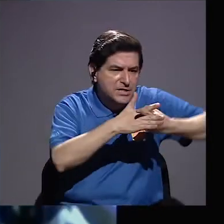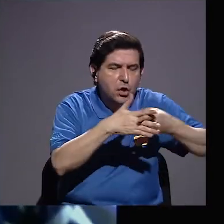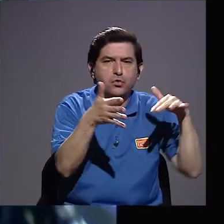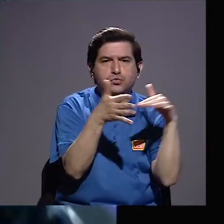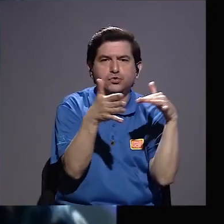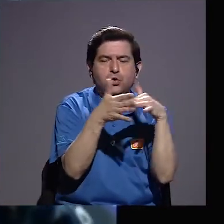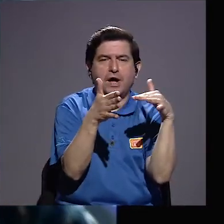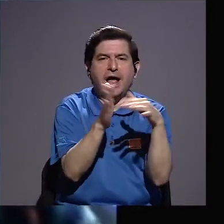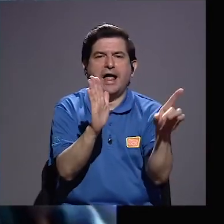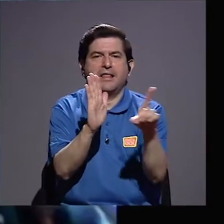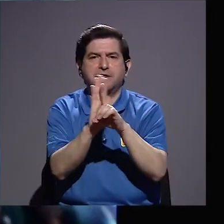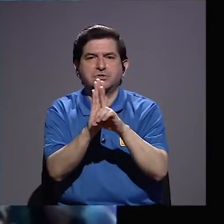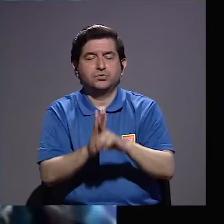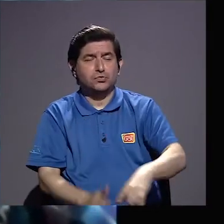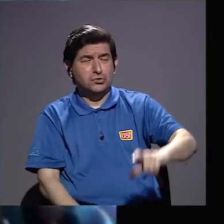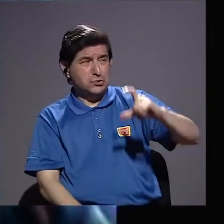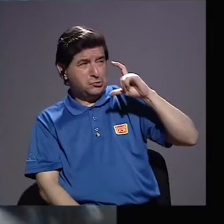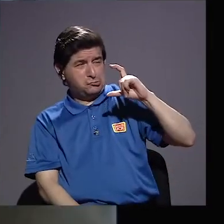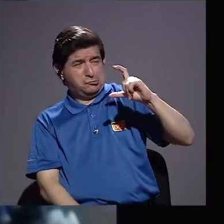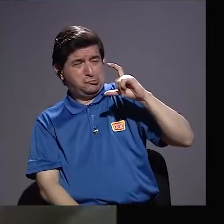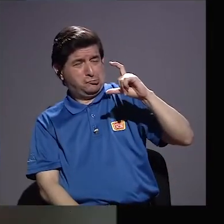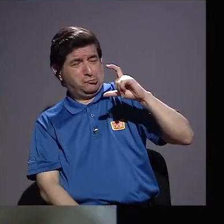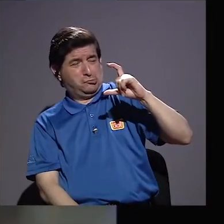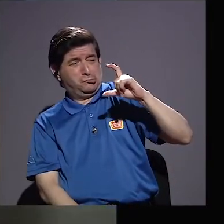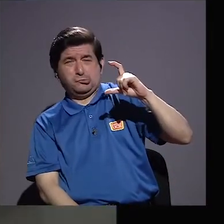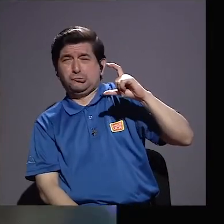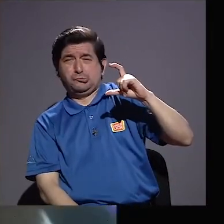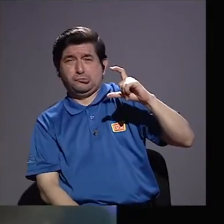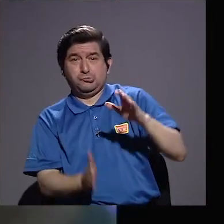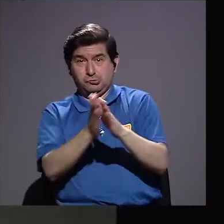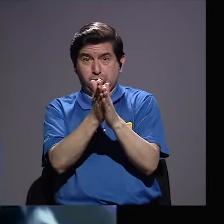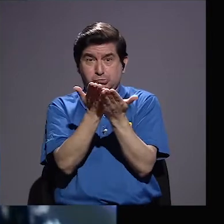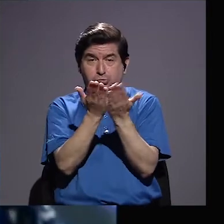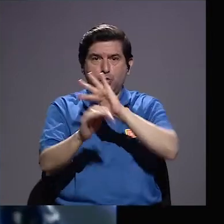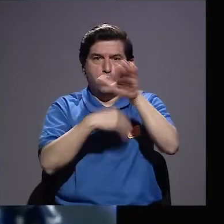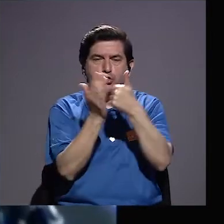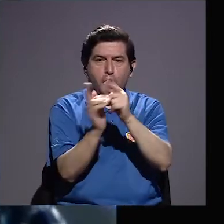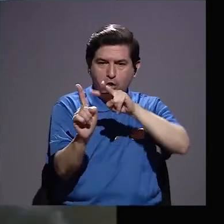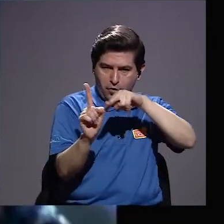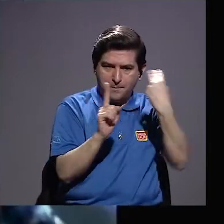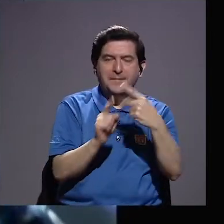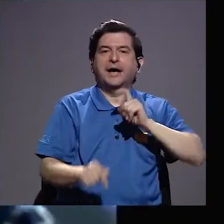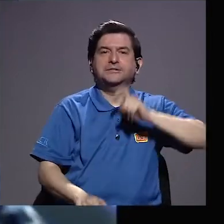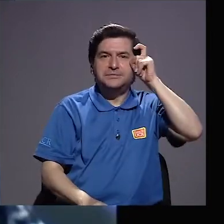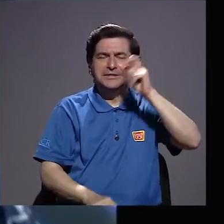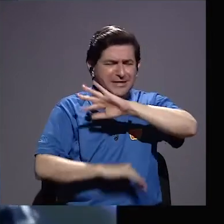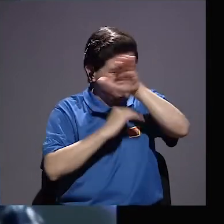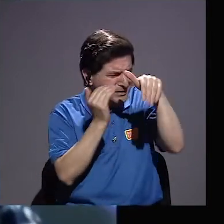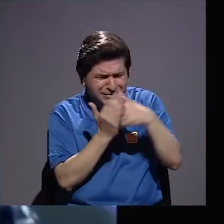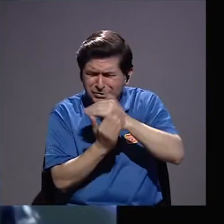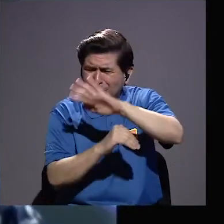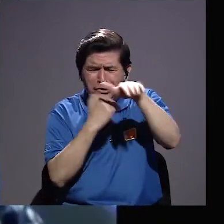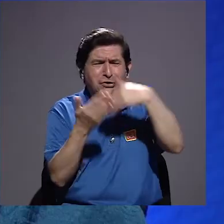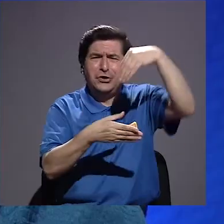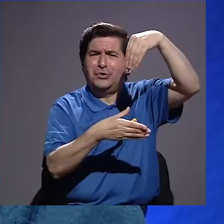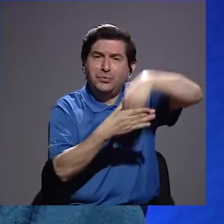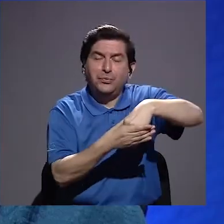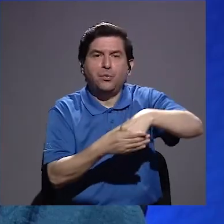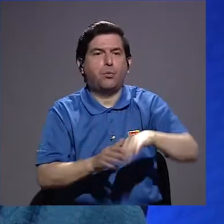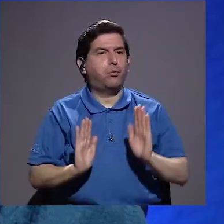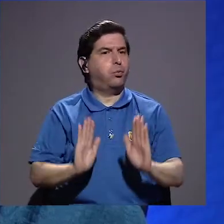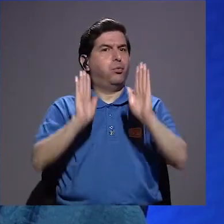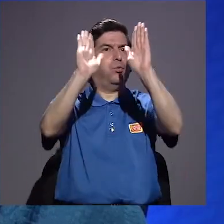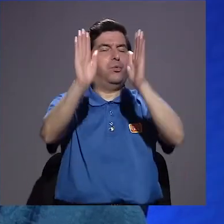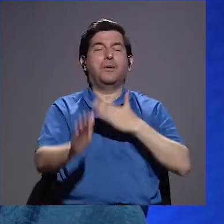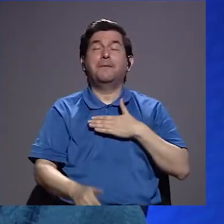en introducción al estudio del derecho, un librote así gordotote, todo con perspectiva de género,